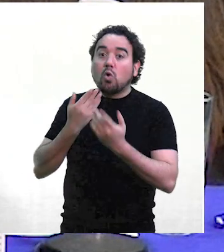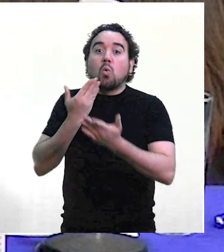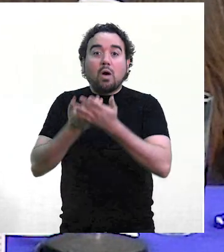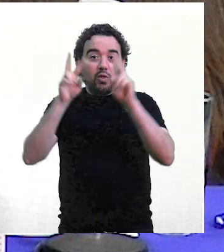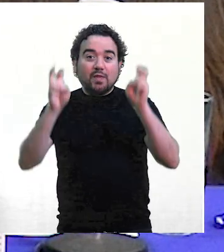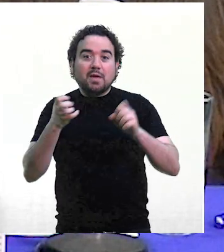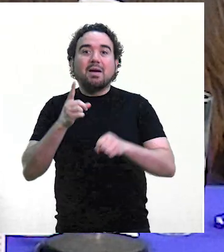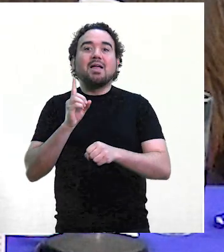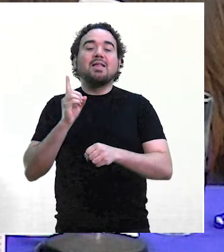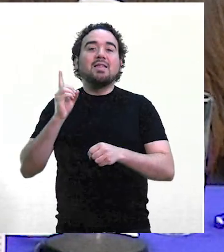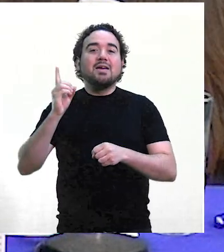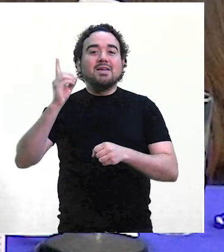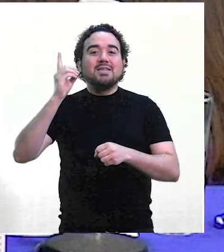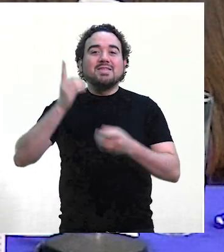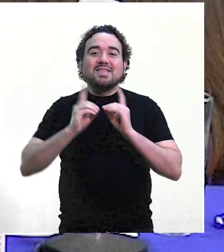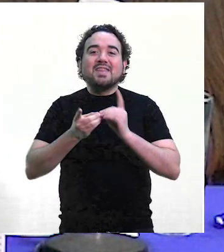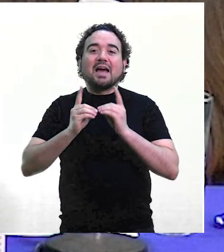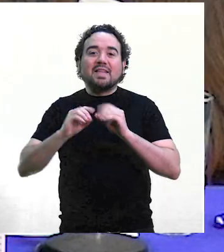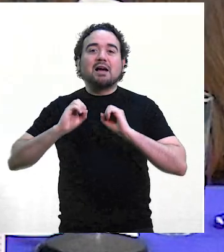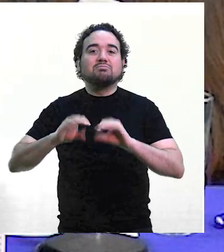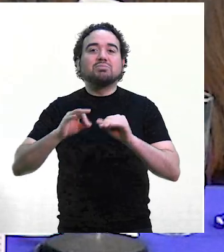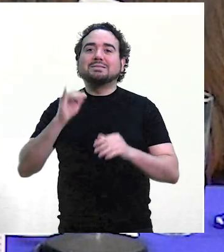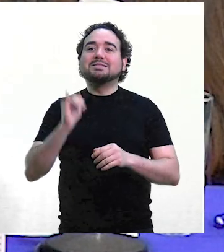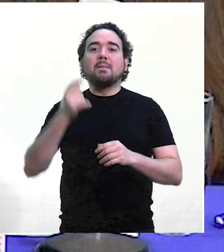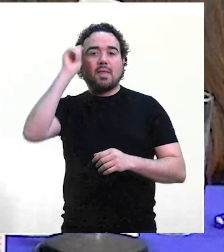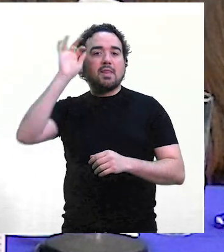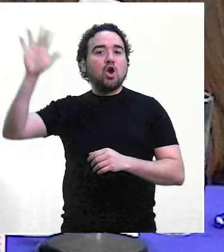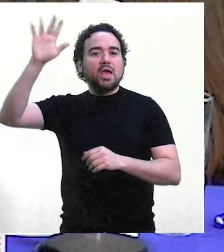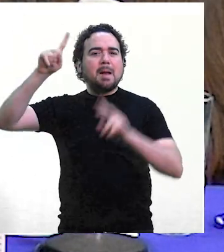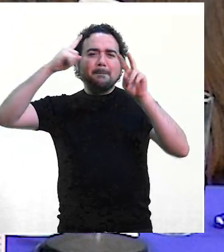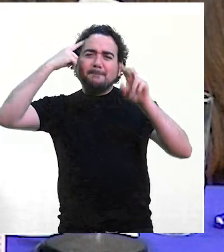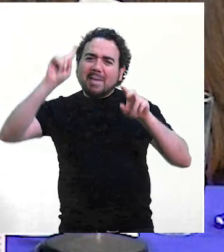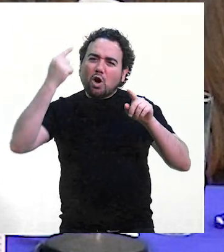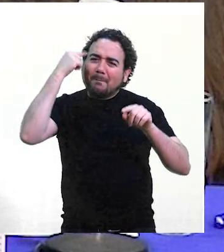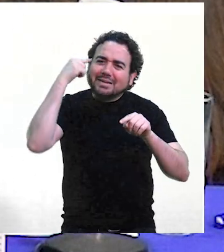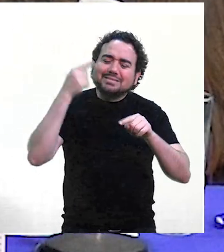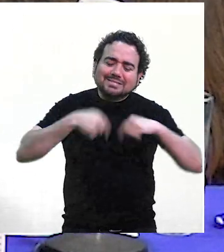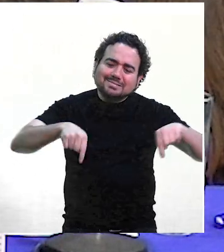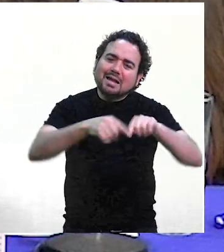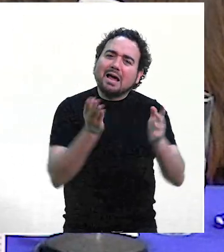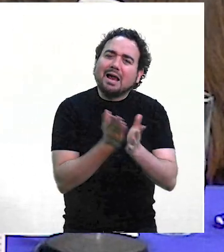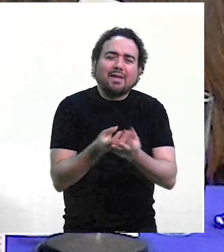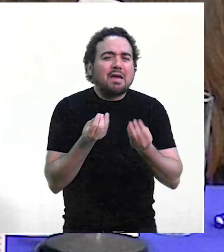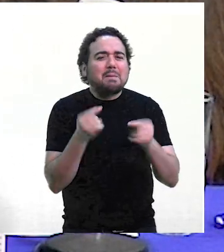que muchas veces hablamos desde la didáctica en lo teórico, claro, pero vamos al aula. ¿Y qué pasa en el aula? Y ahí es donde